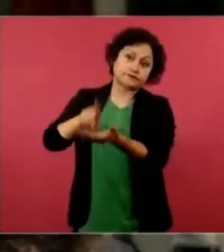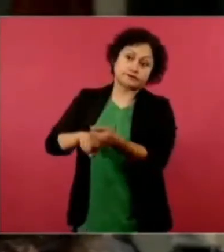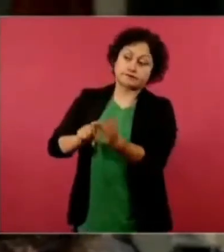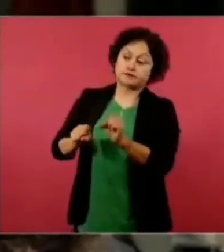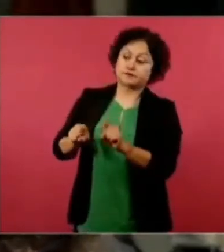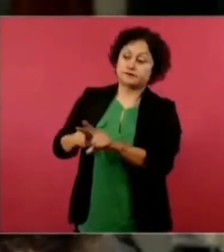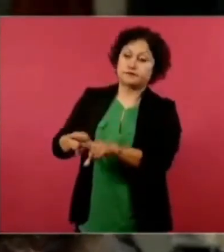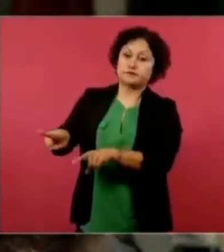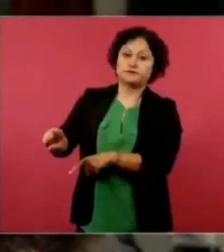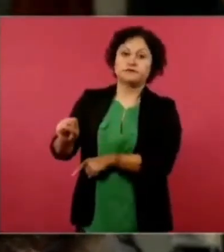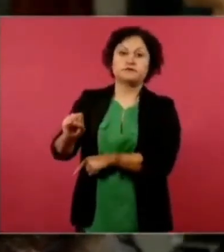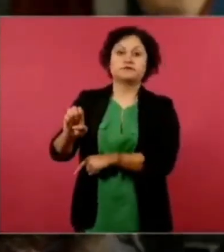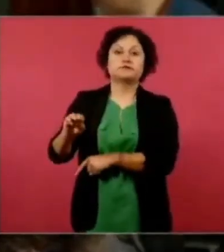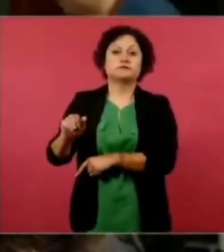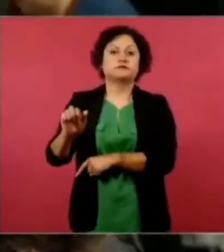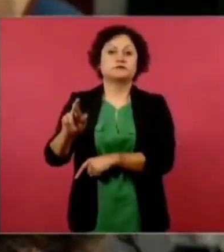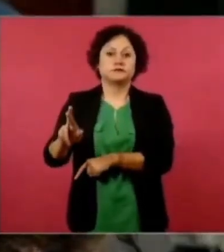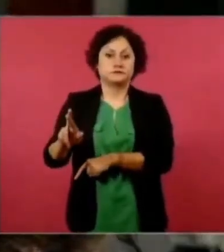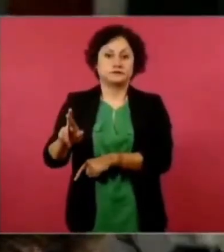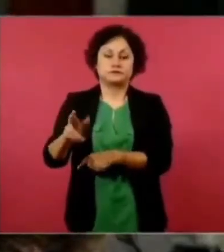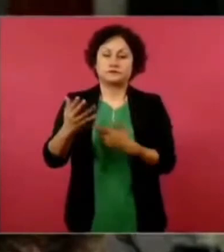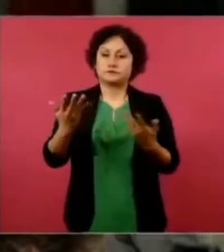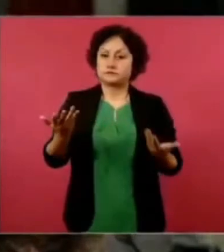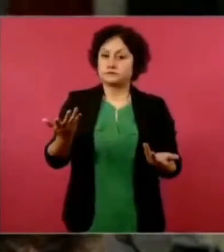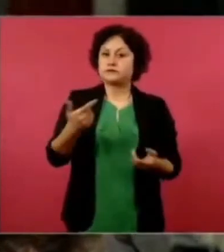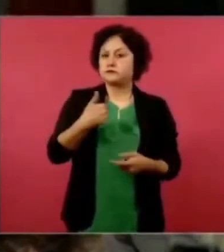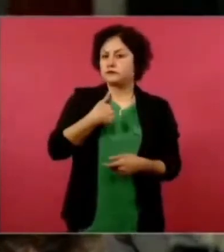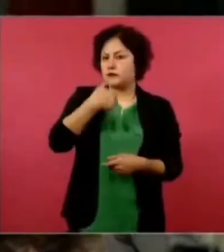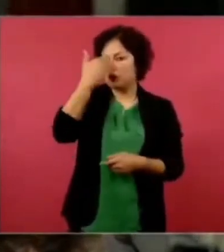Yo entiendo que tenemos un poder